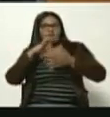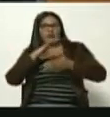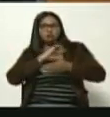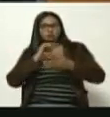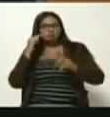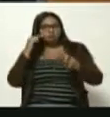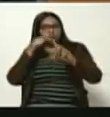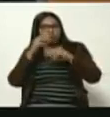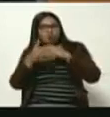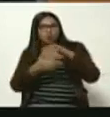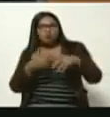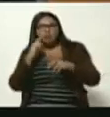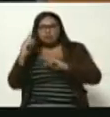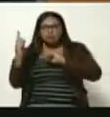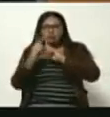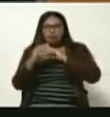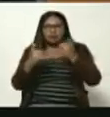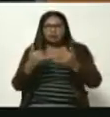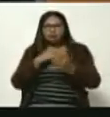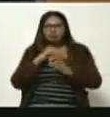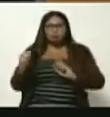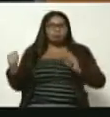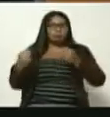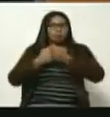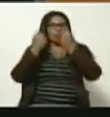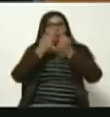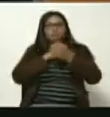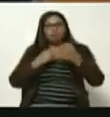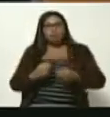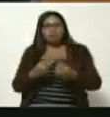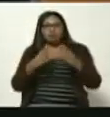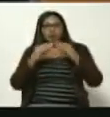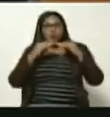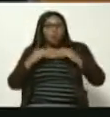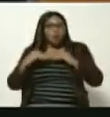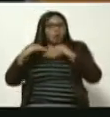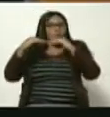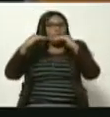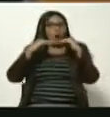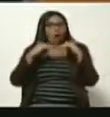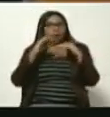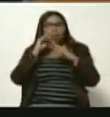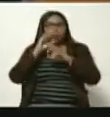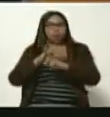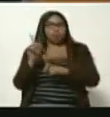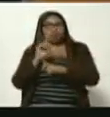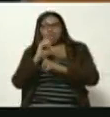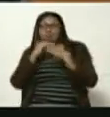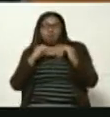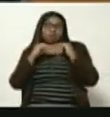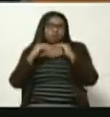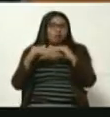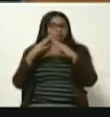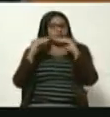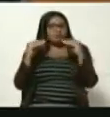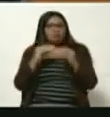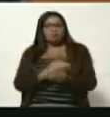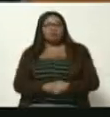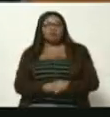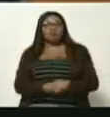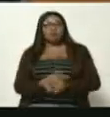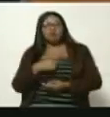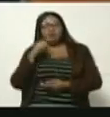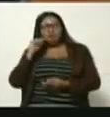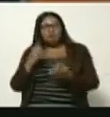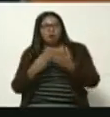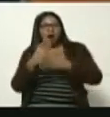multifacética que nos viene impactando a todos por igual, sin discriminación ni distinción, es